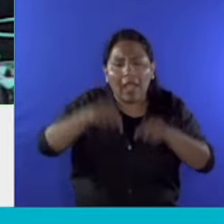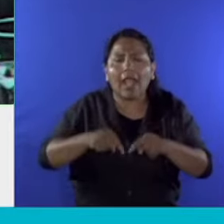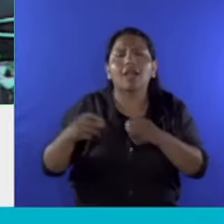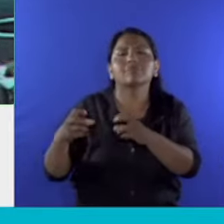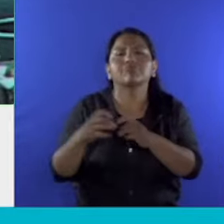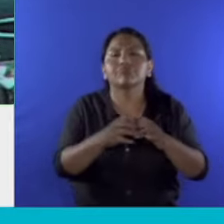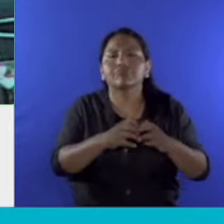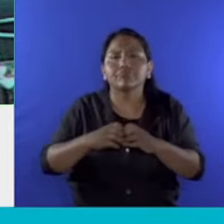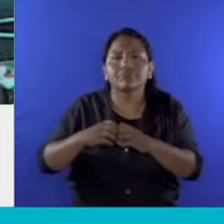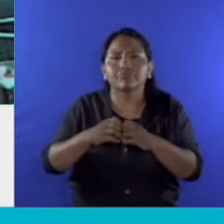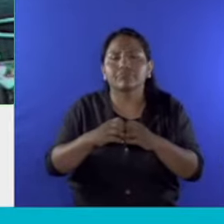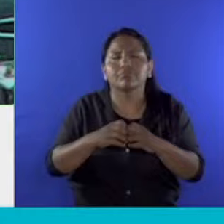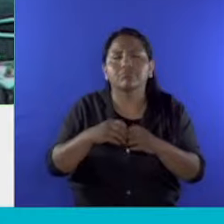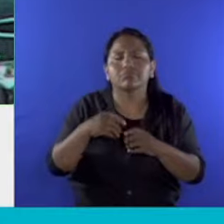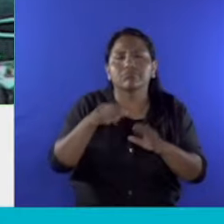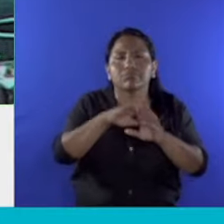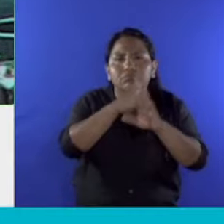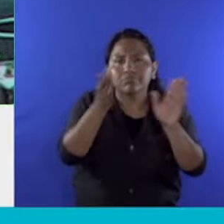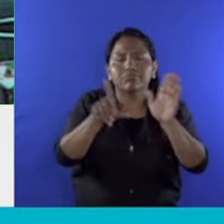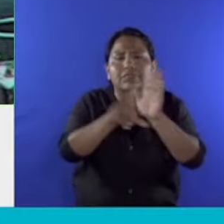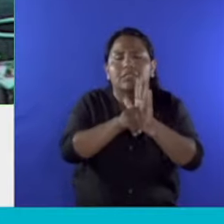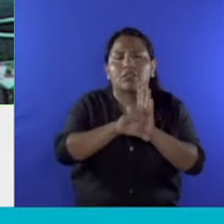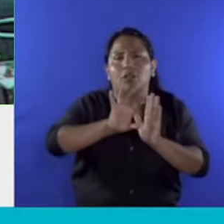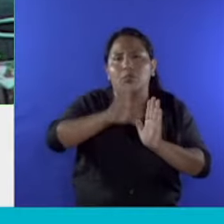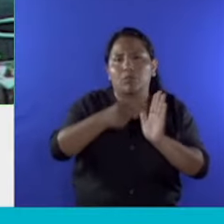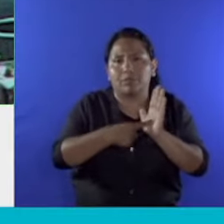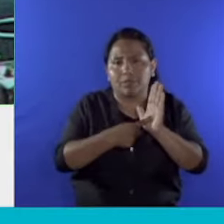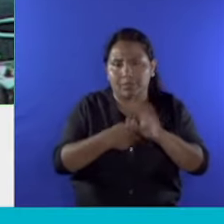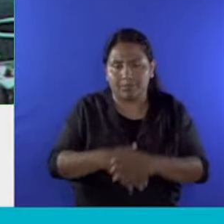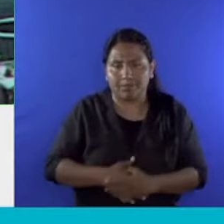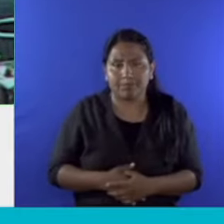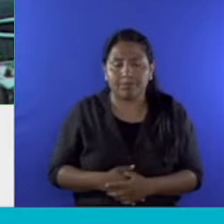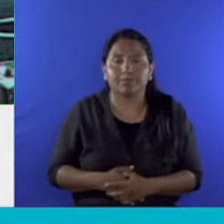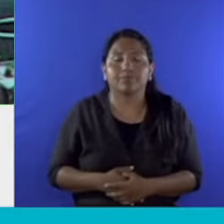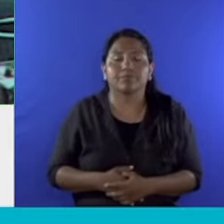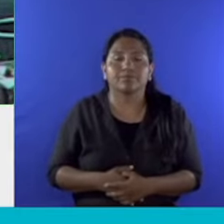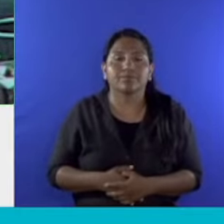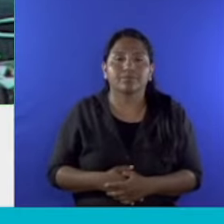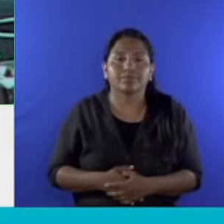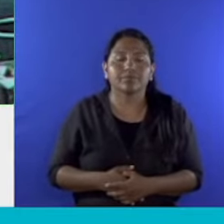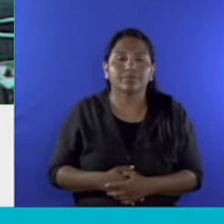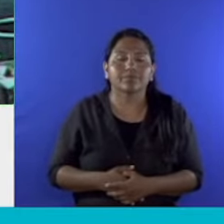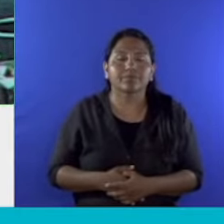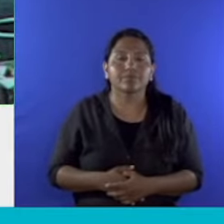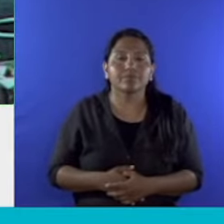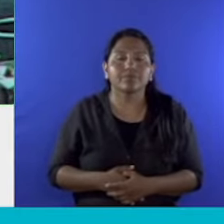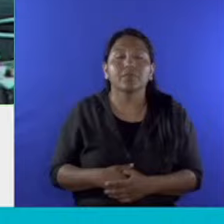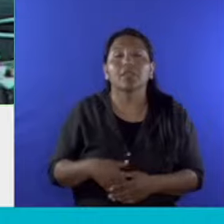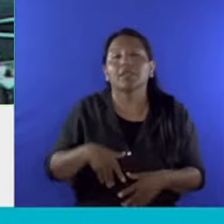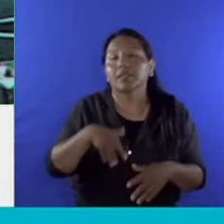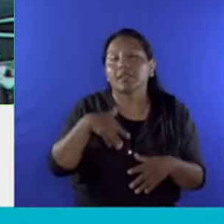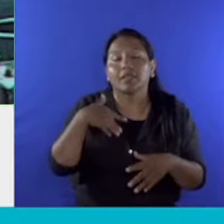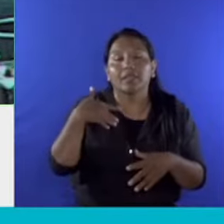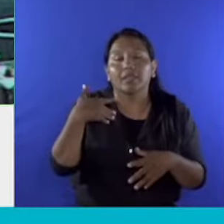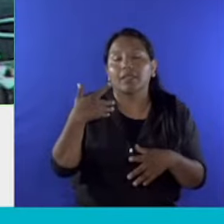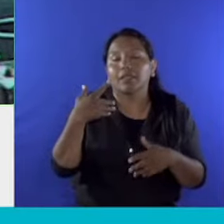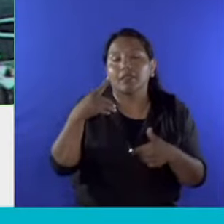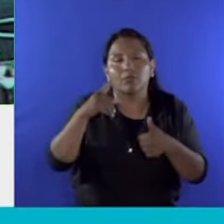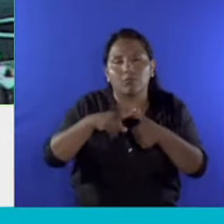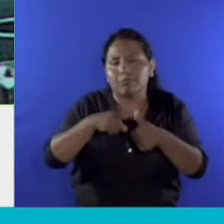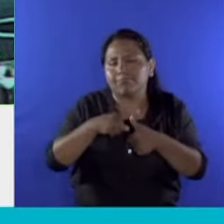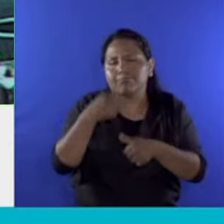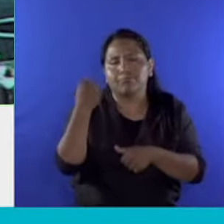debate en el Parlamento bonaerense. Y un primer aspecto que es muy importante considerar, y vamos